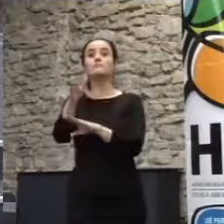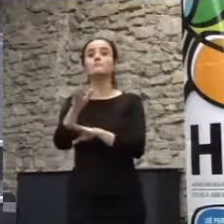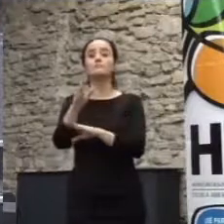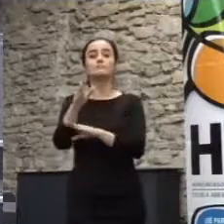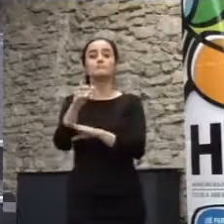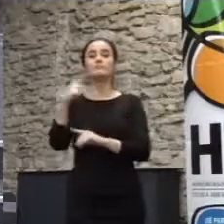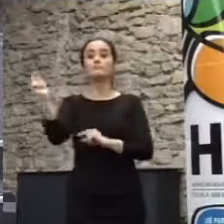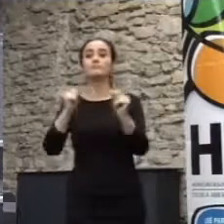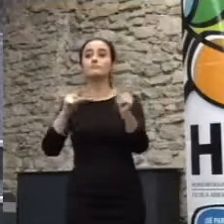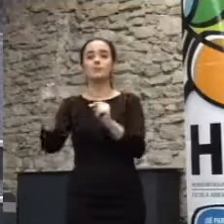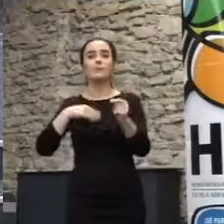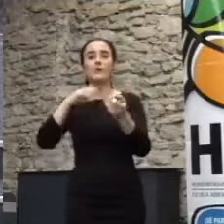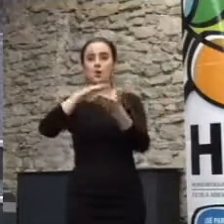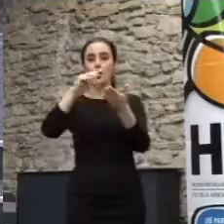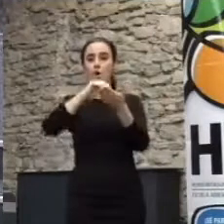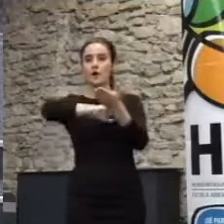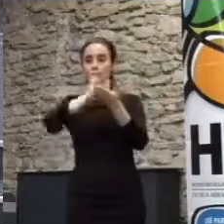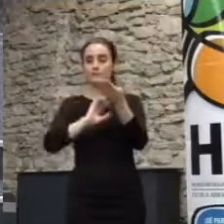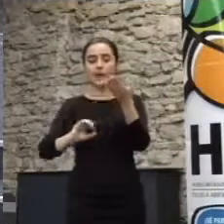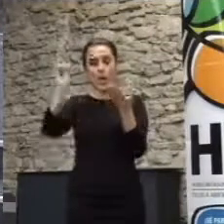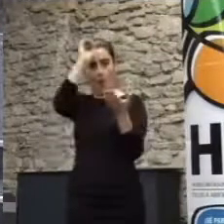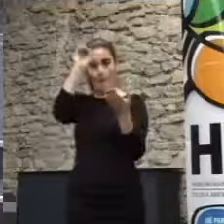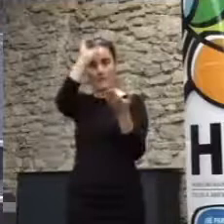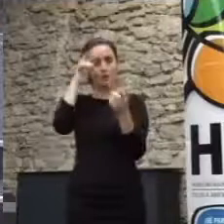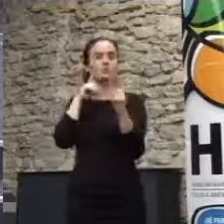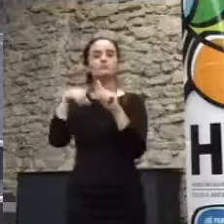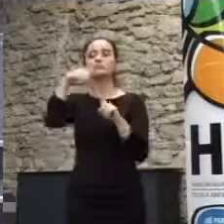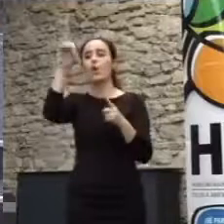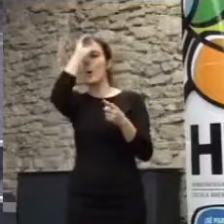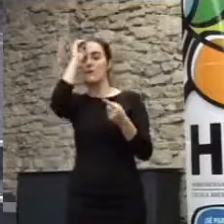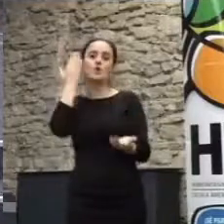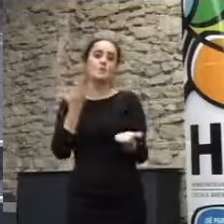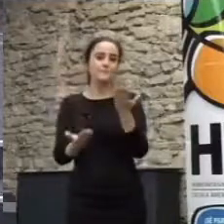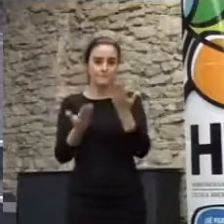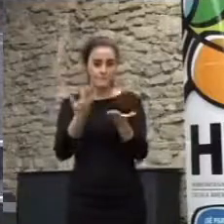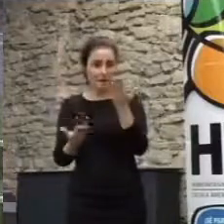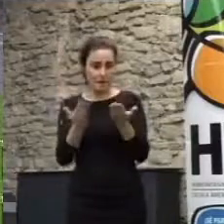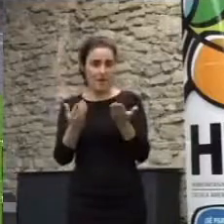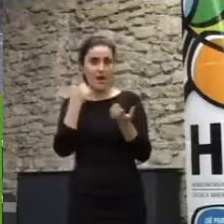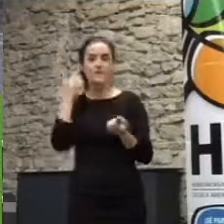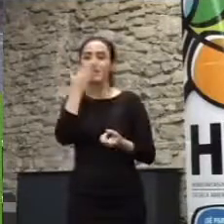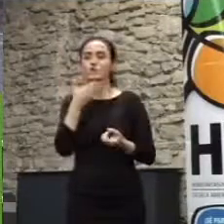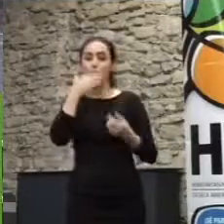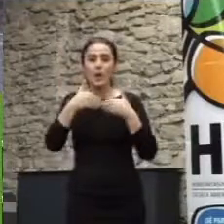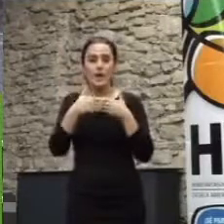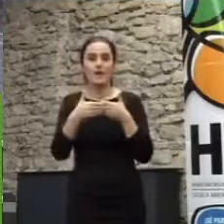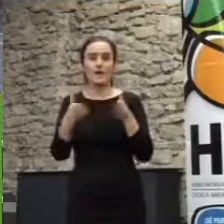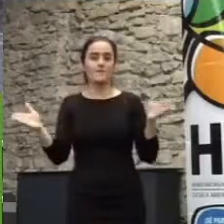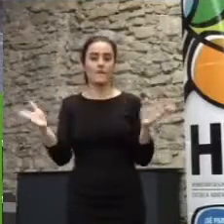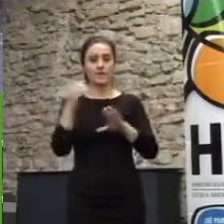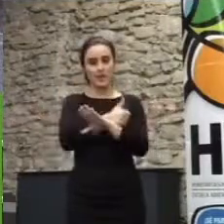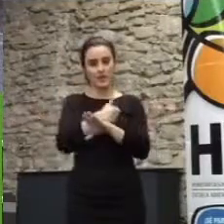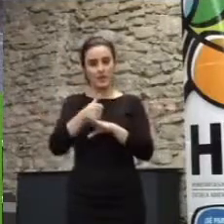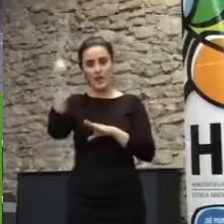van a poder rellenar una hoja opinativa para que puedan mostrar su opinión, valoración de lo que significa esta escuela abierta a